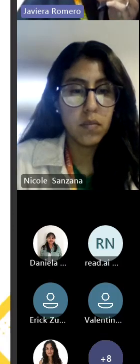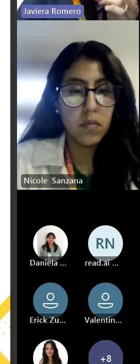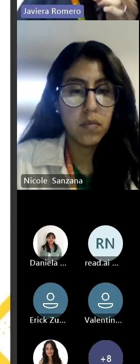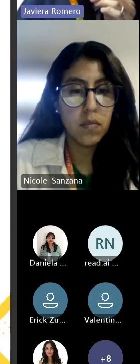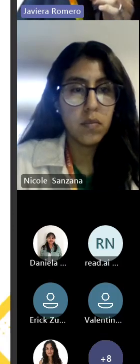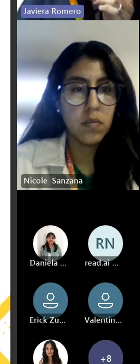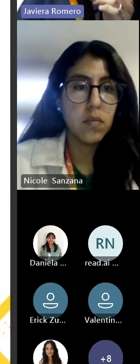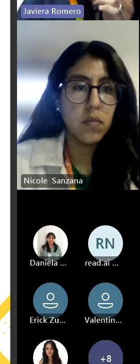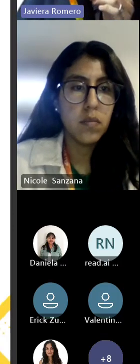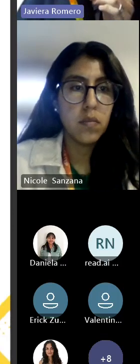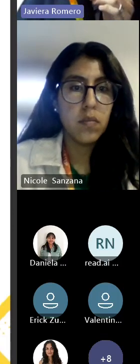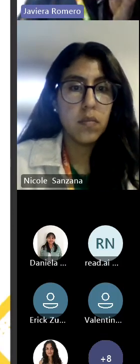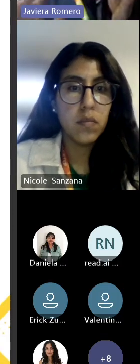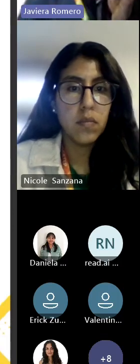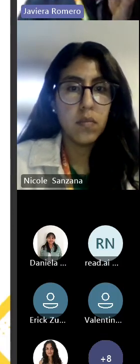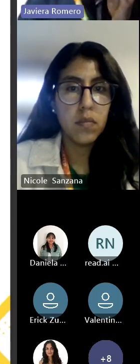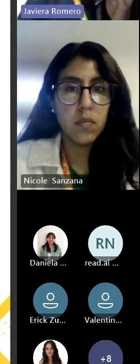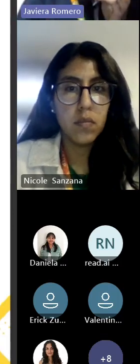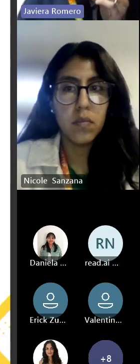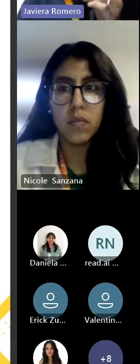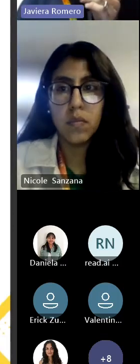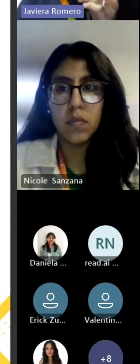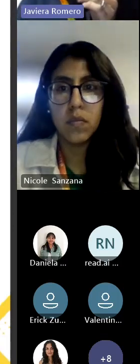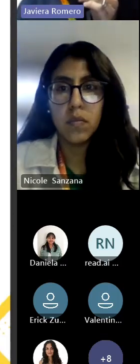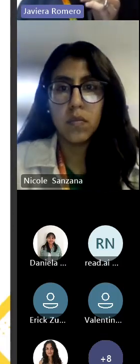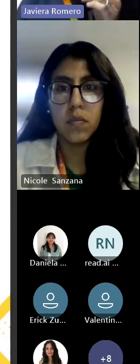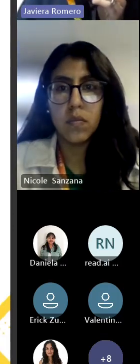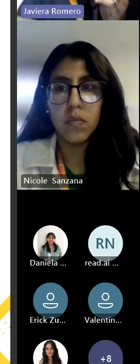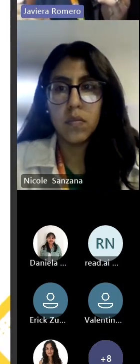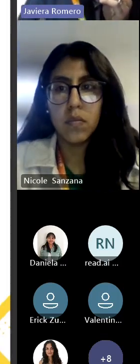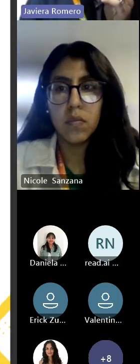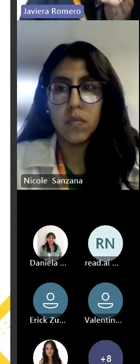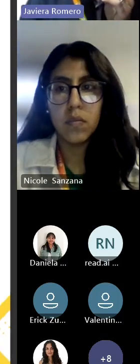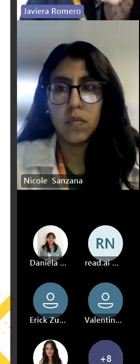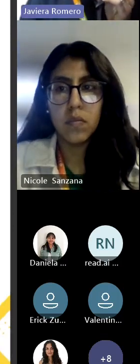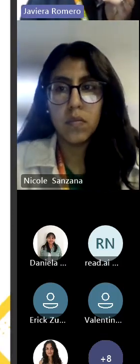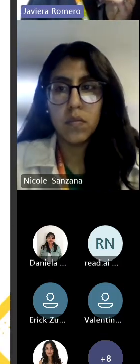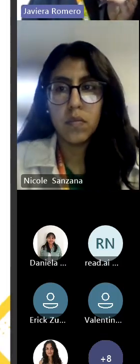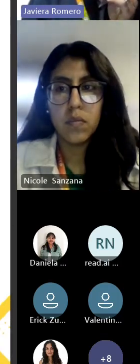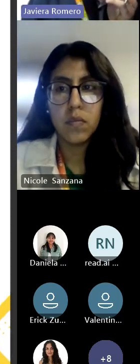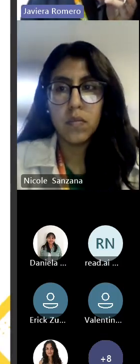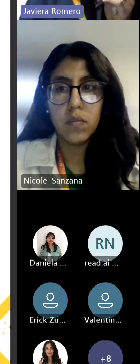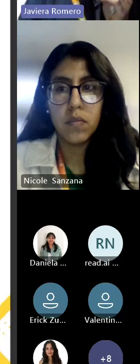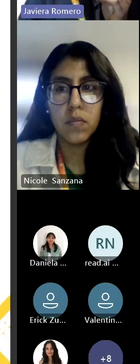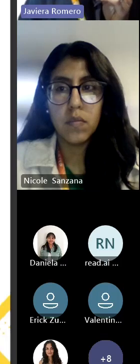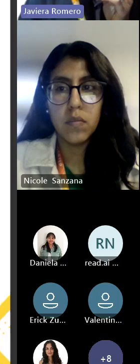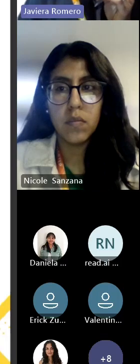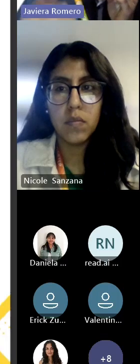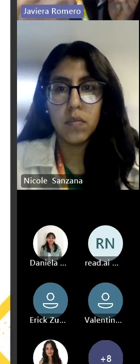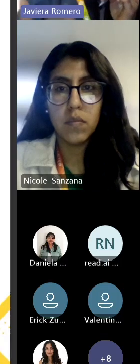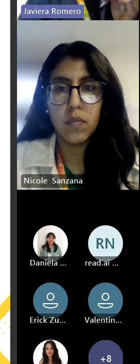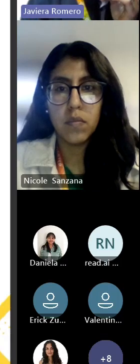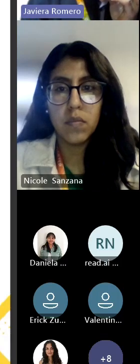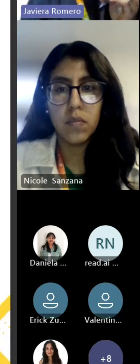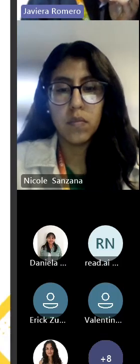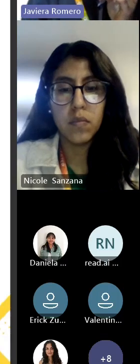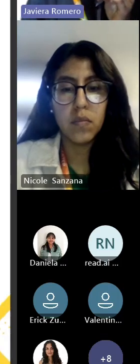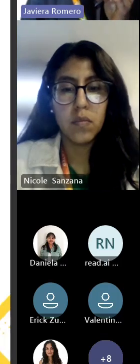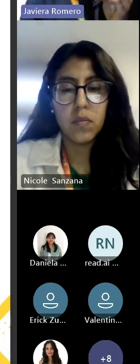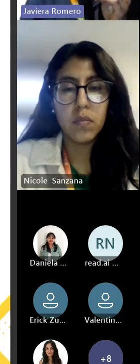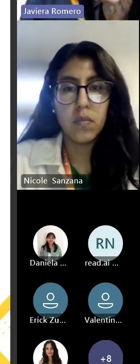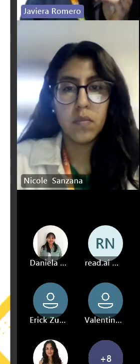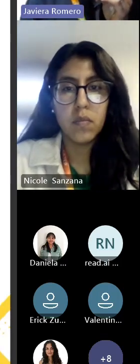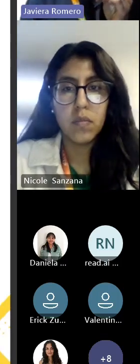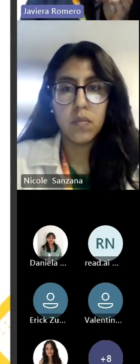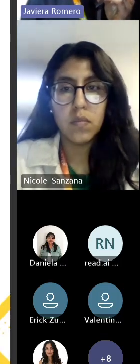4 pasos que son parte de un protocolo de actuación tras un intento suicida en un estudiante, donde en primer lugar está el